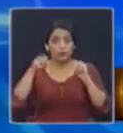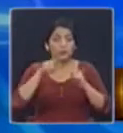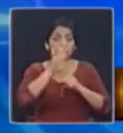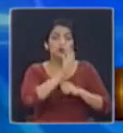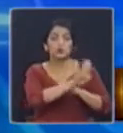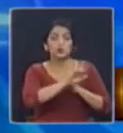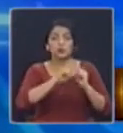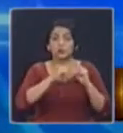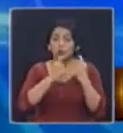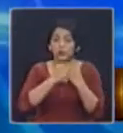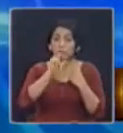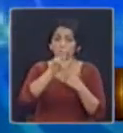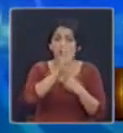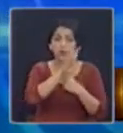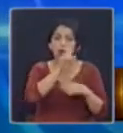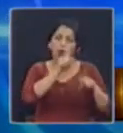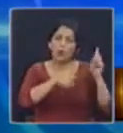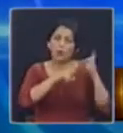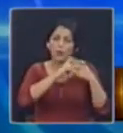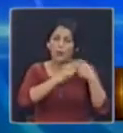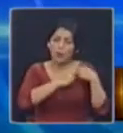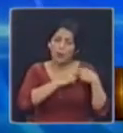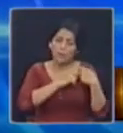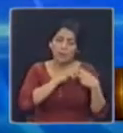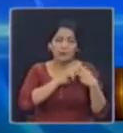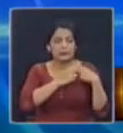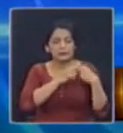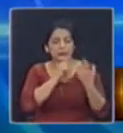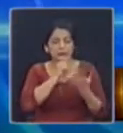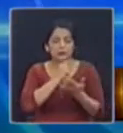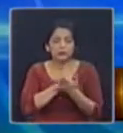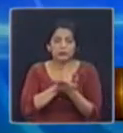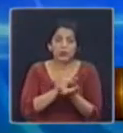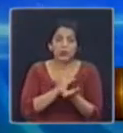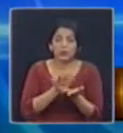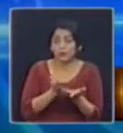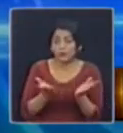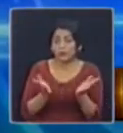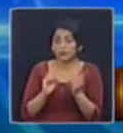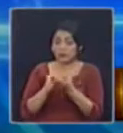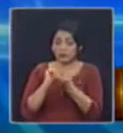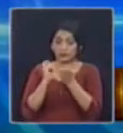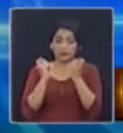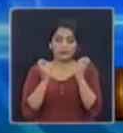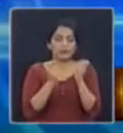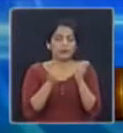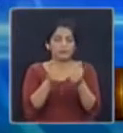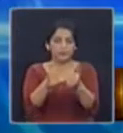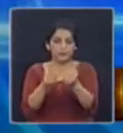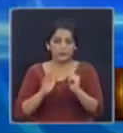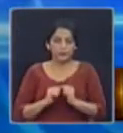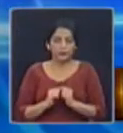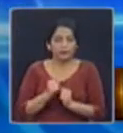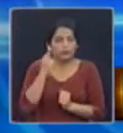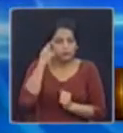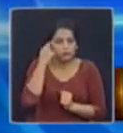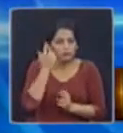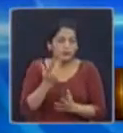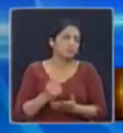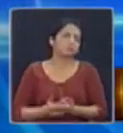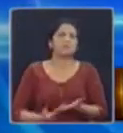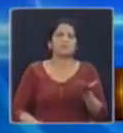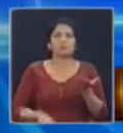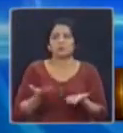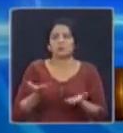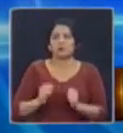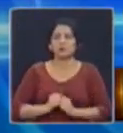entre el mandatario actual, el exmandatario. Entonces, ha habido un cambio realmente que no se puede negar. ¿Usted piensa que,